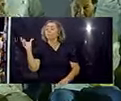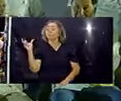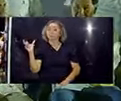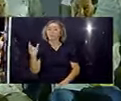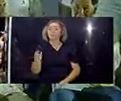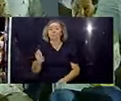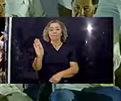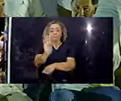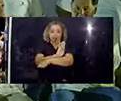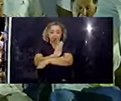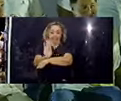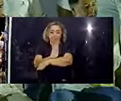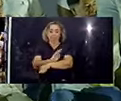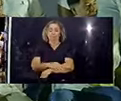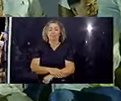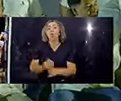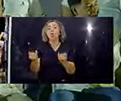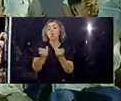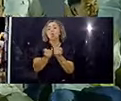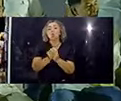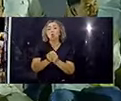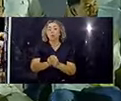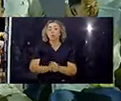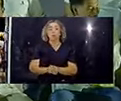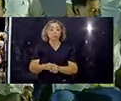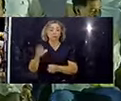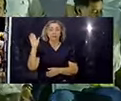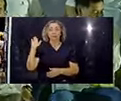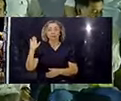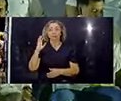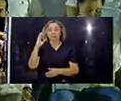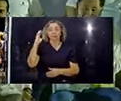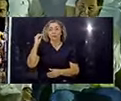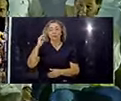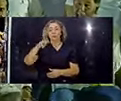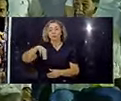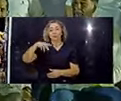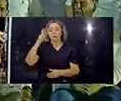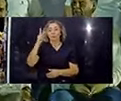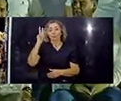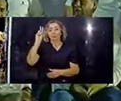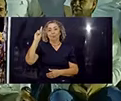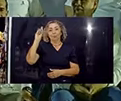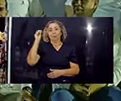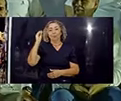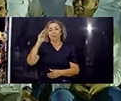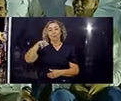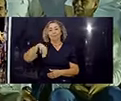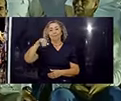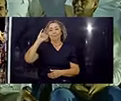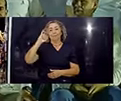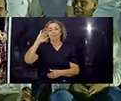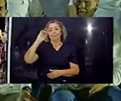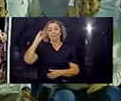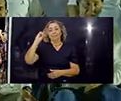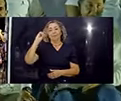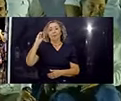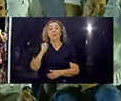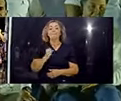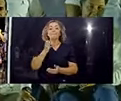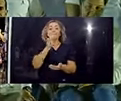mayor nos comprometemos a mantener y a que aumenten cada año las